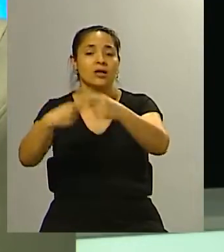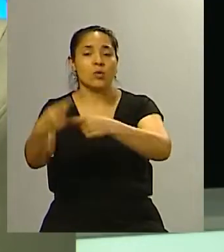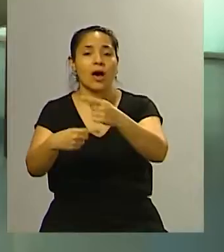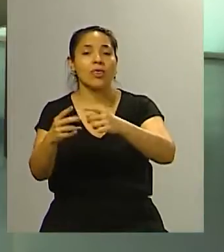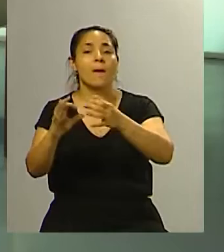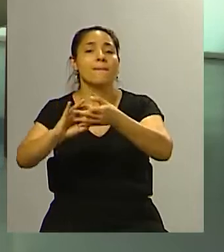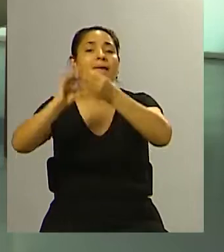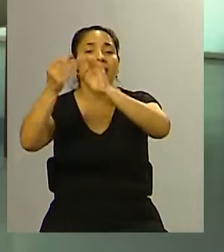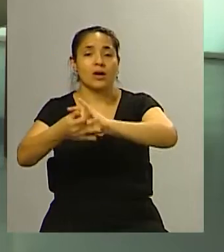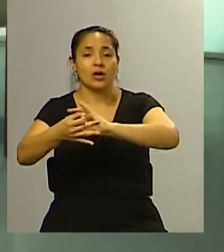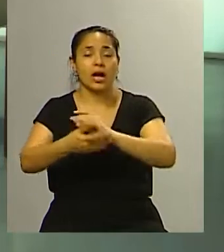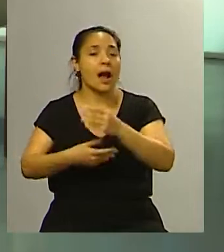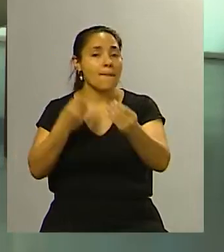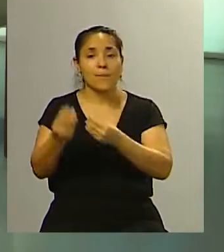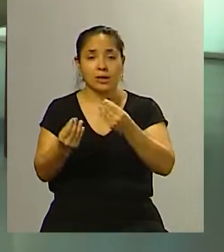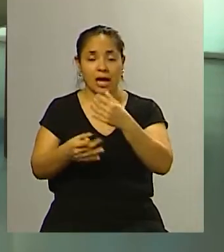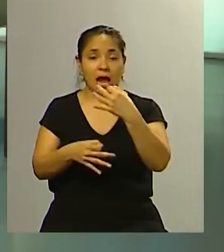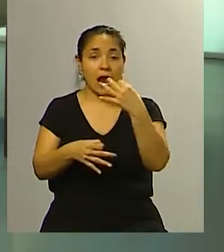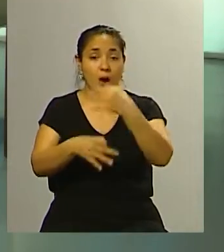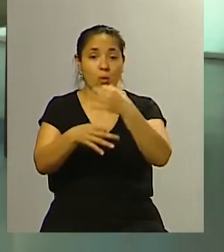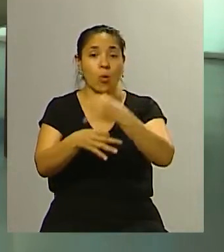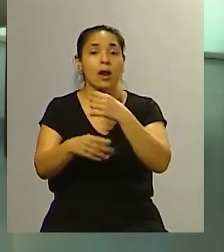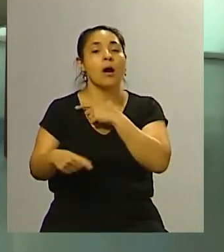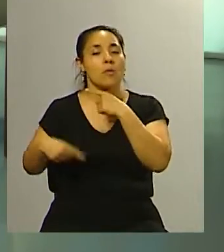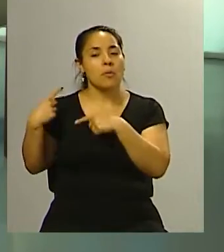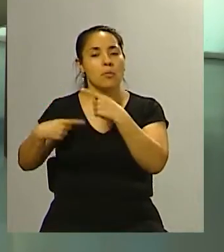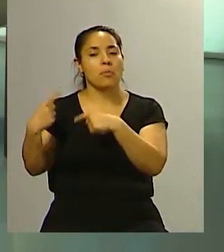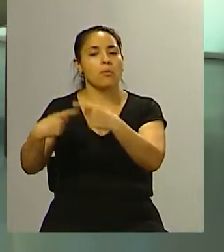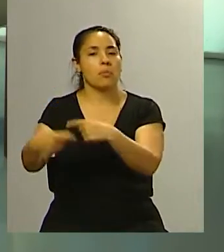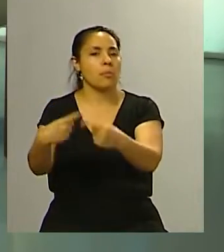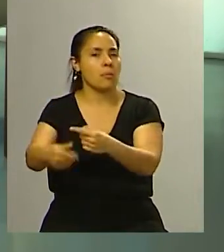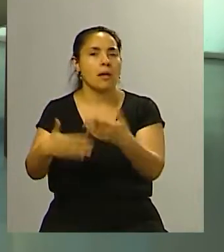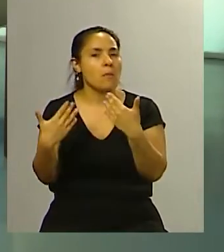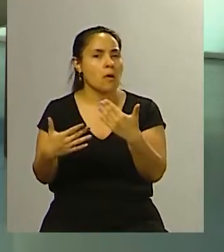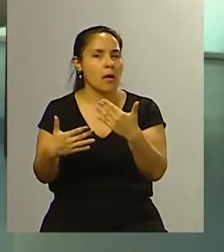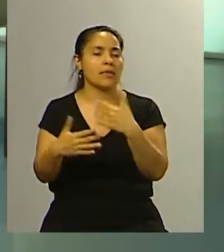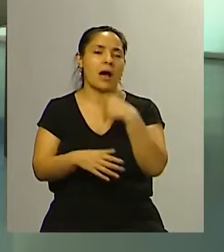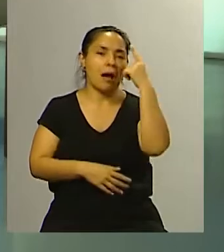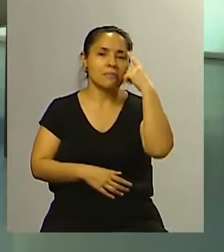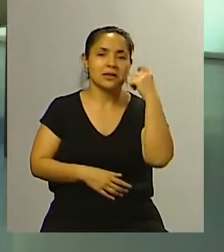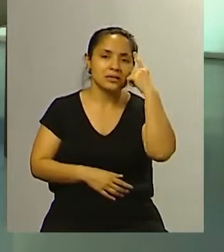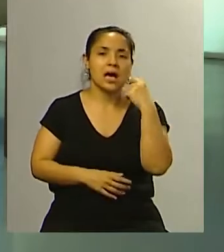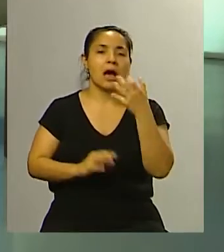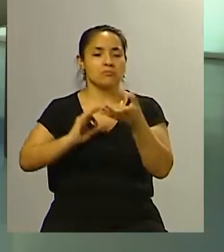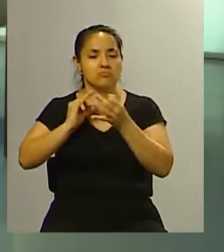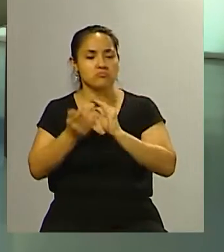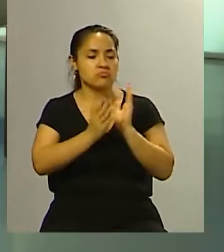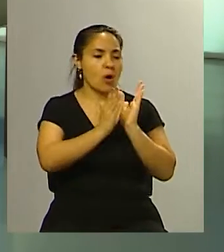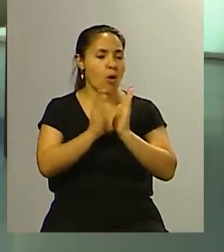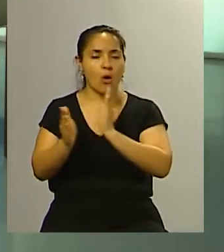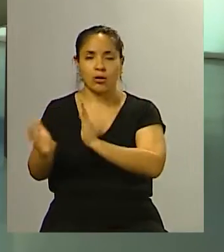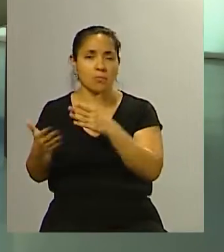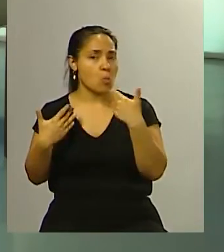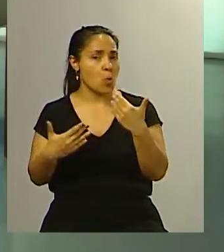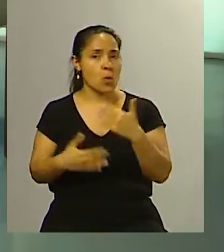porque advirtieron que eran escuelas que habían podido continuar con todos los procesos pedagógicos, organizacionales,